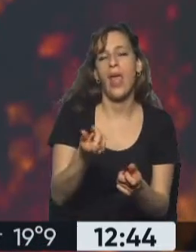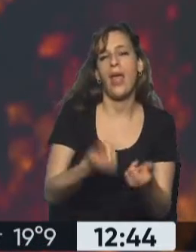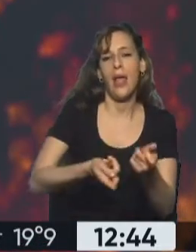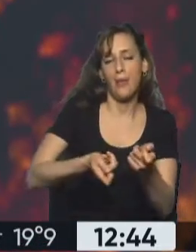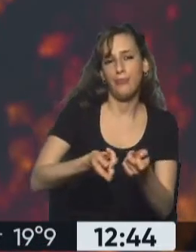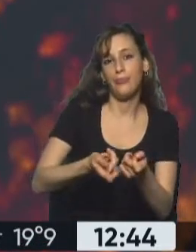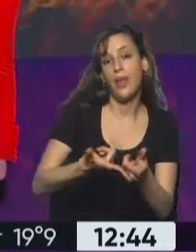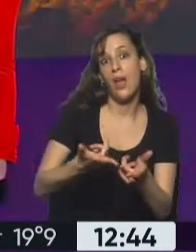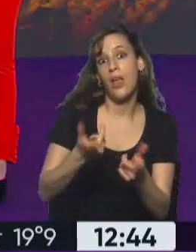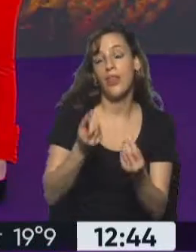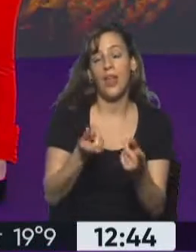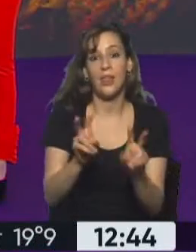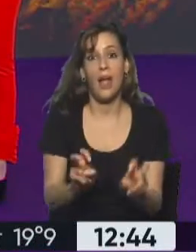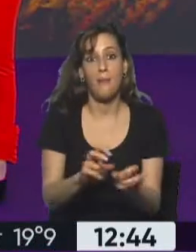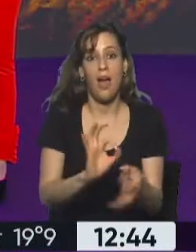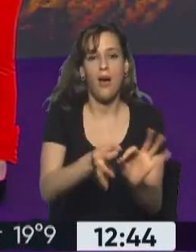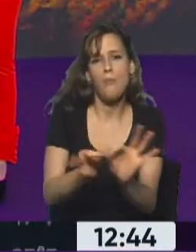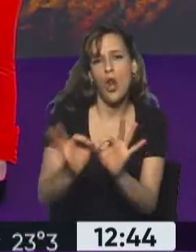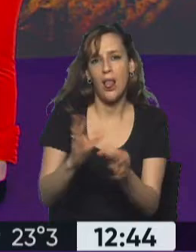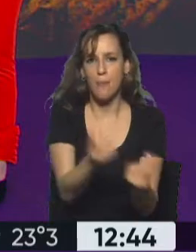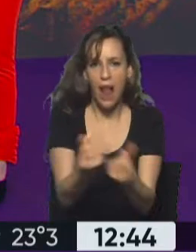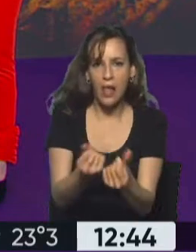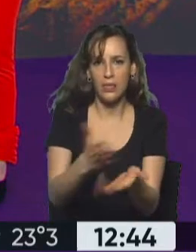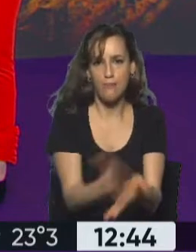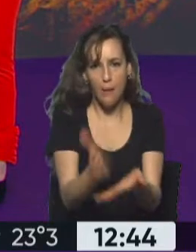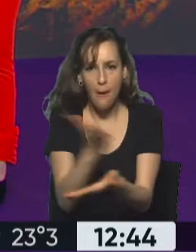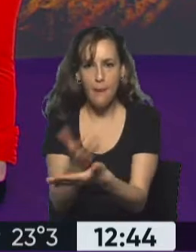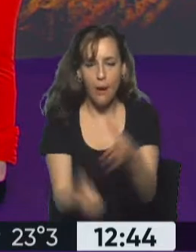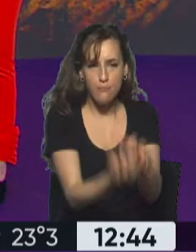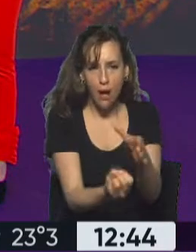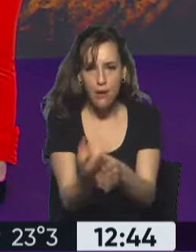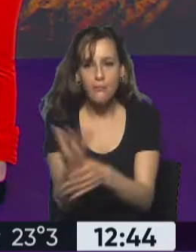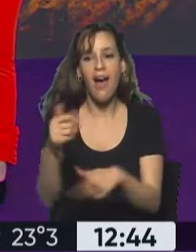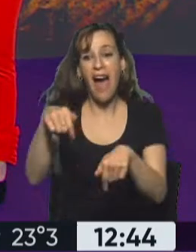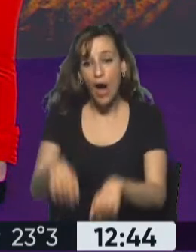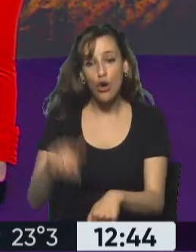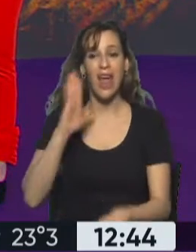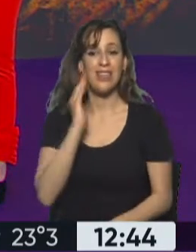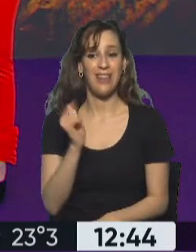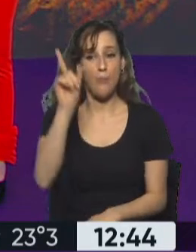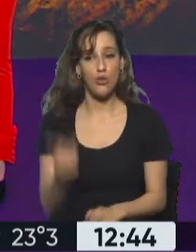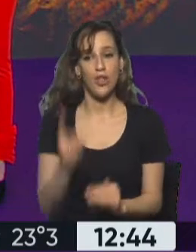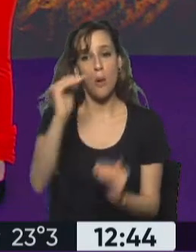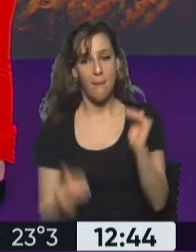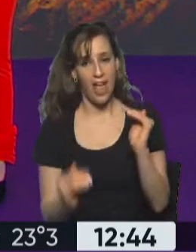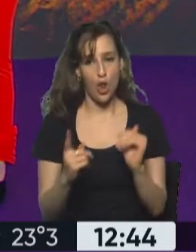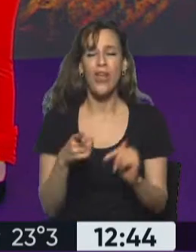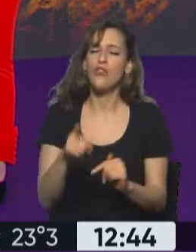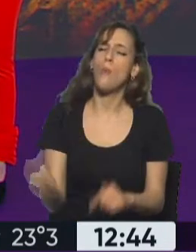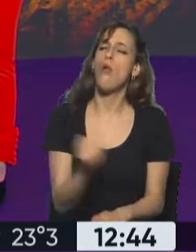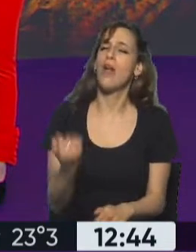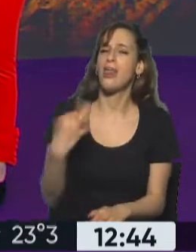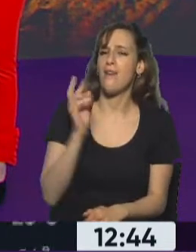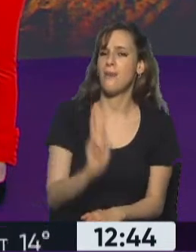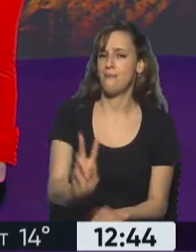100% el aumento, pero además en términos interanuales la emisión monetaria está cayendo un 16% real. Esos son los datos que hay que mirar. Y por